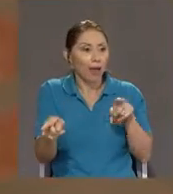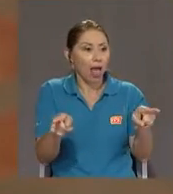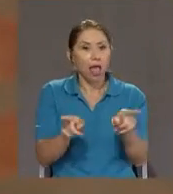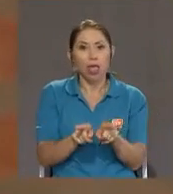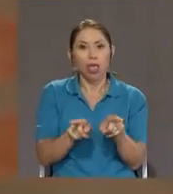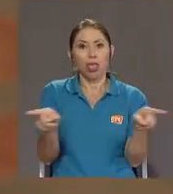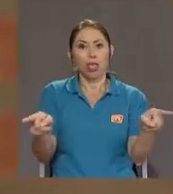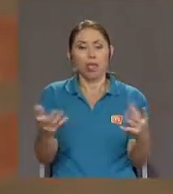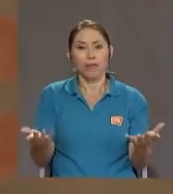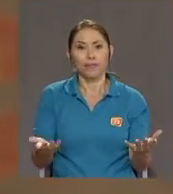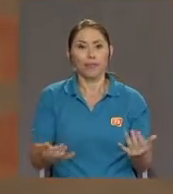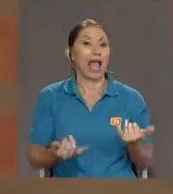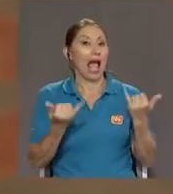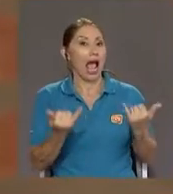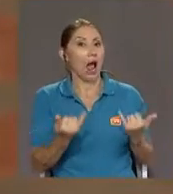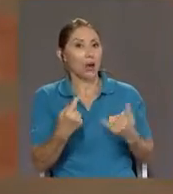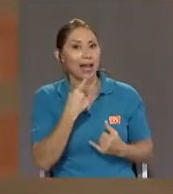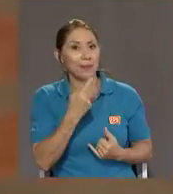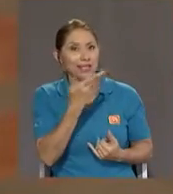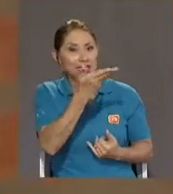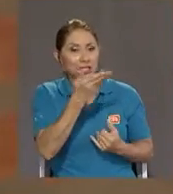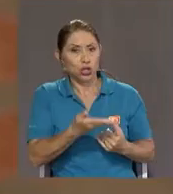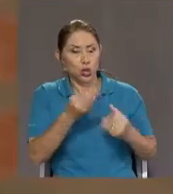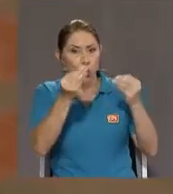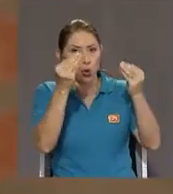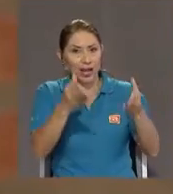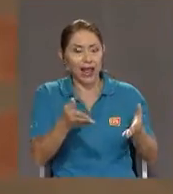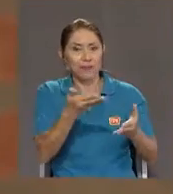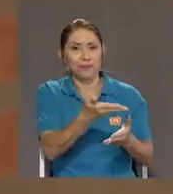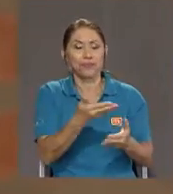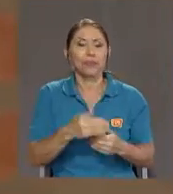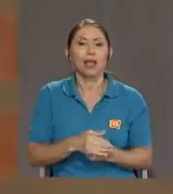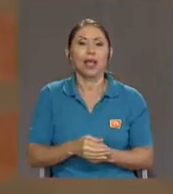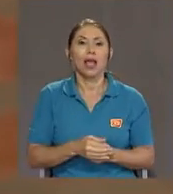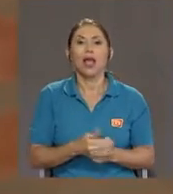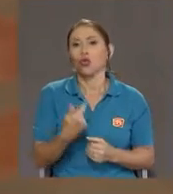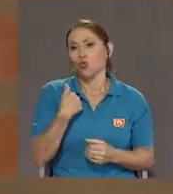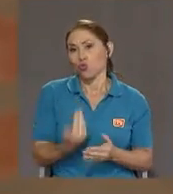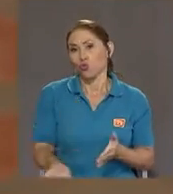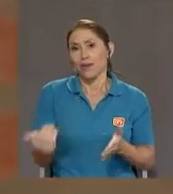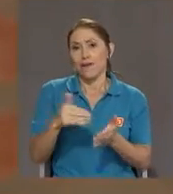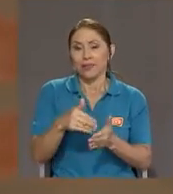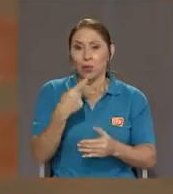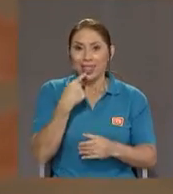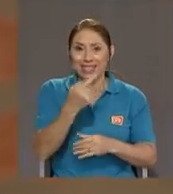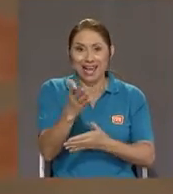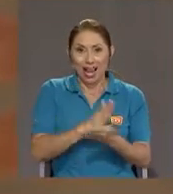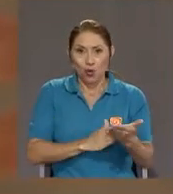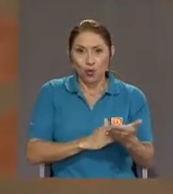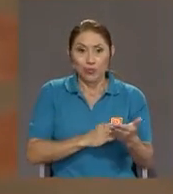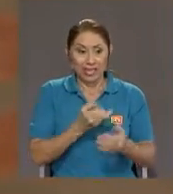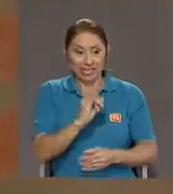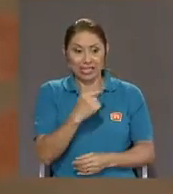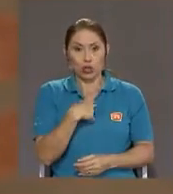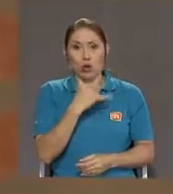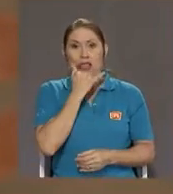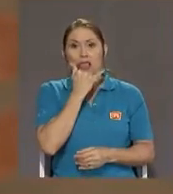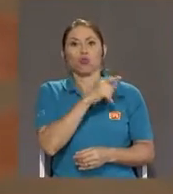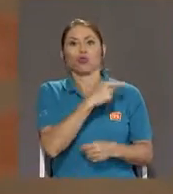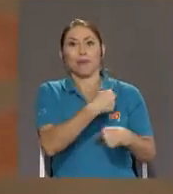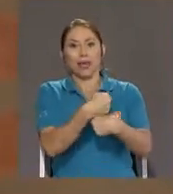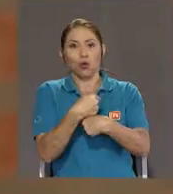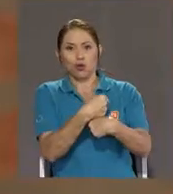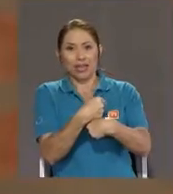Ya que el profesor Herrero menciona ese tema, déjeme otra vez decir algo y usted me corrige si no es cierto. Yo creo que